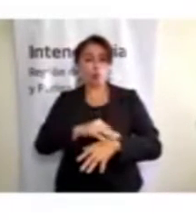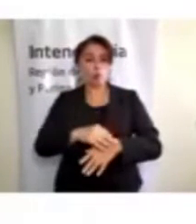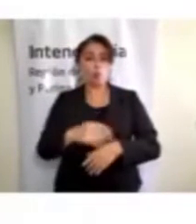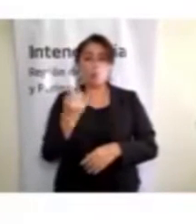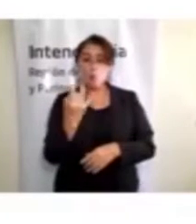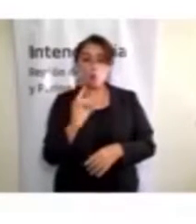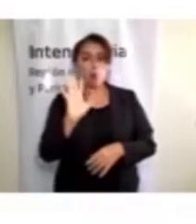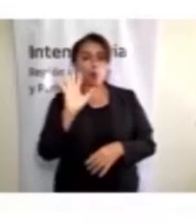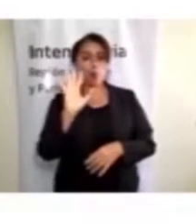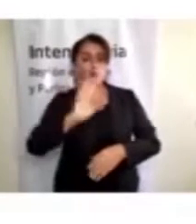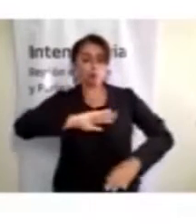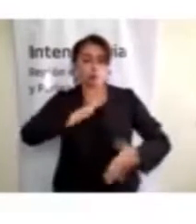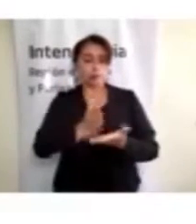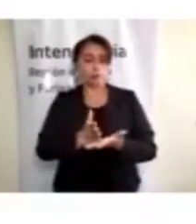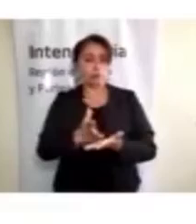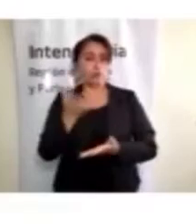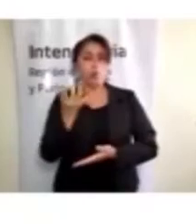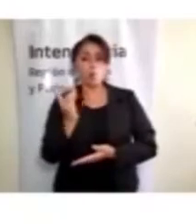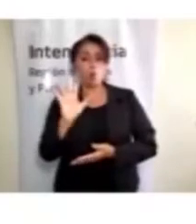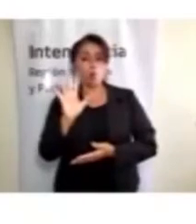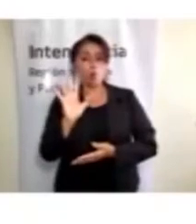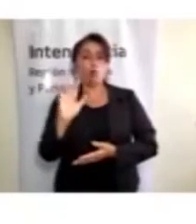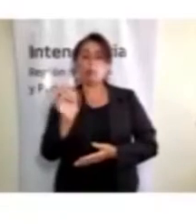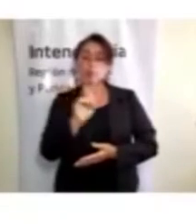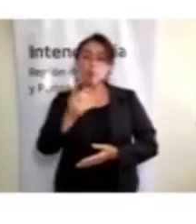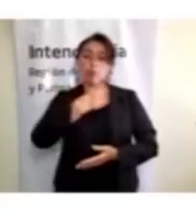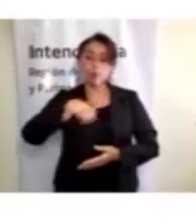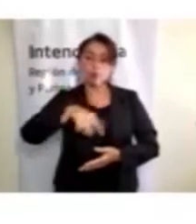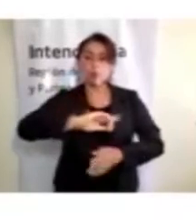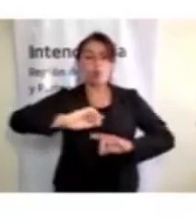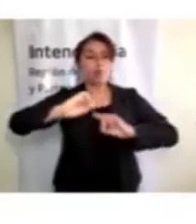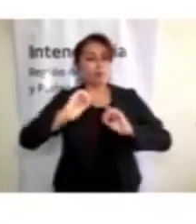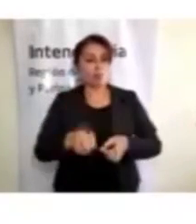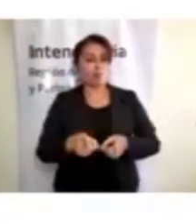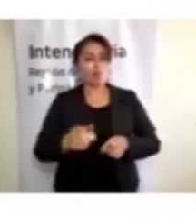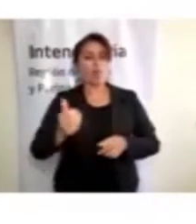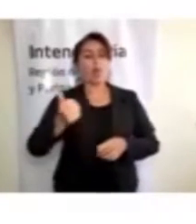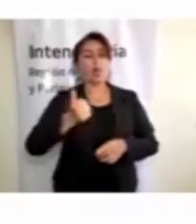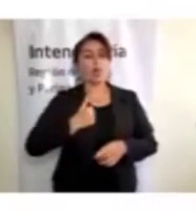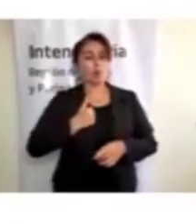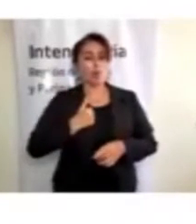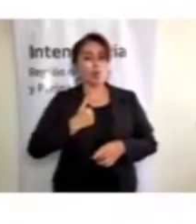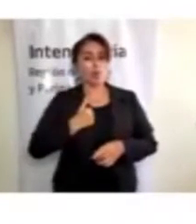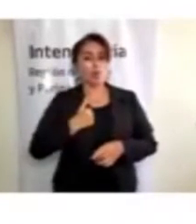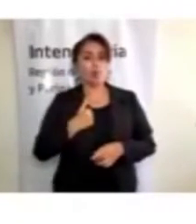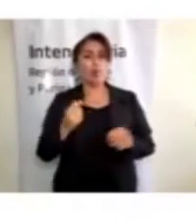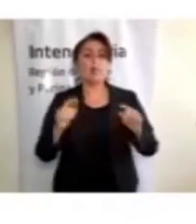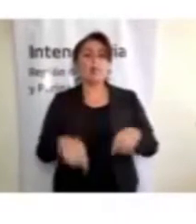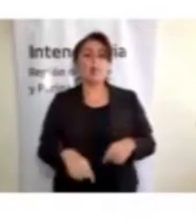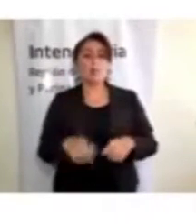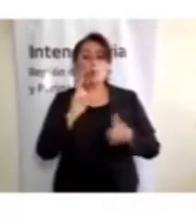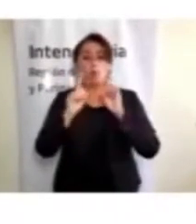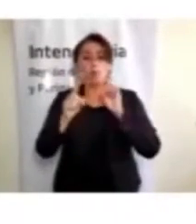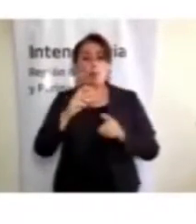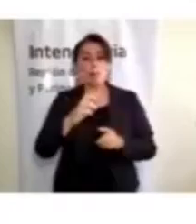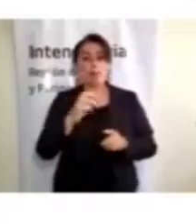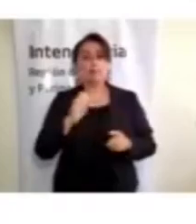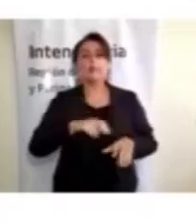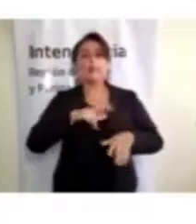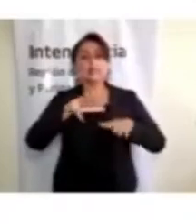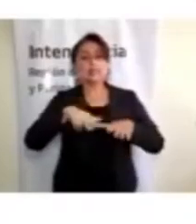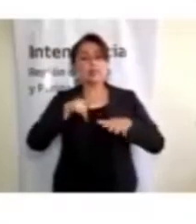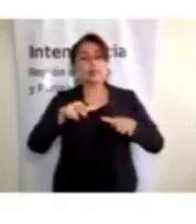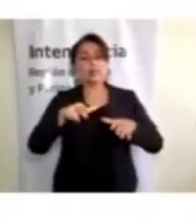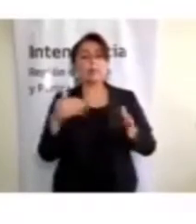restricciones, basta que cada uno de nosotros las cumpla. Los exámenes tomados a la fecha son